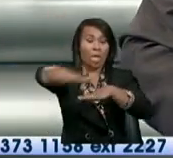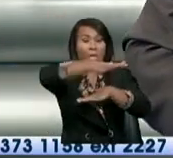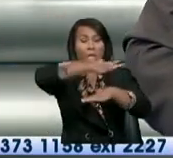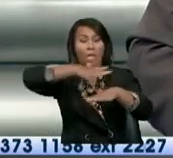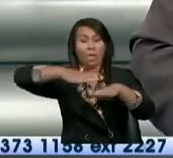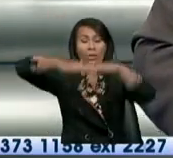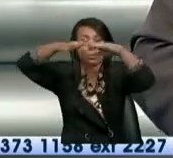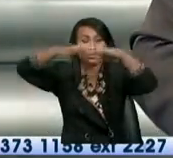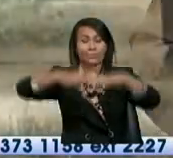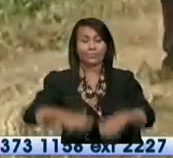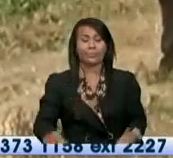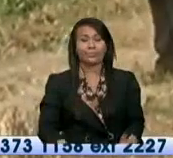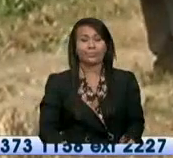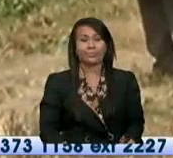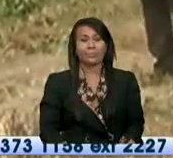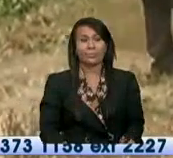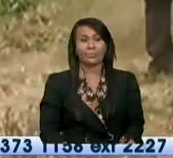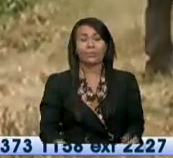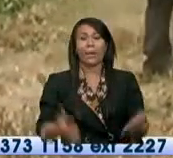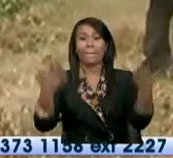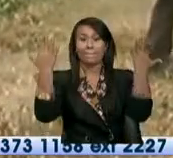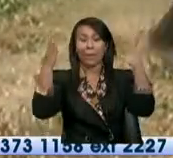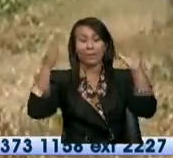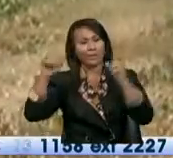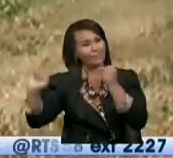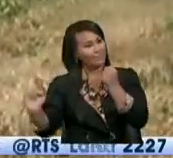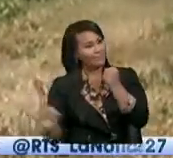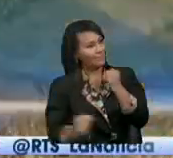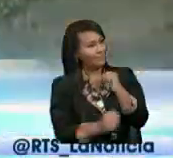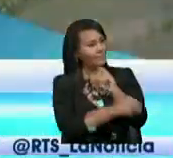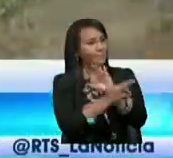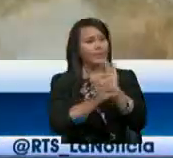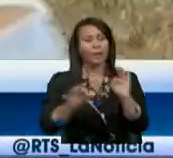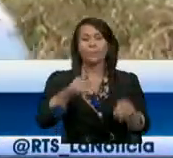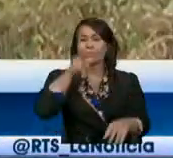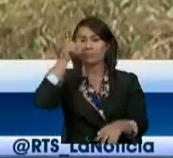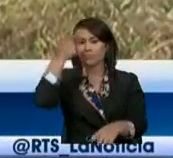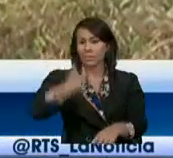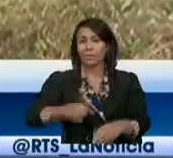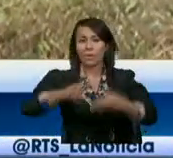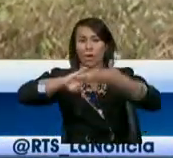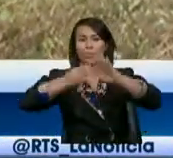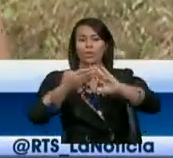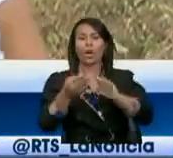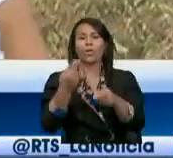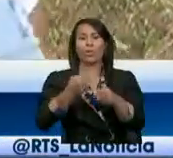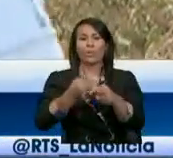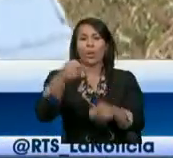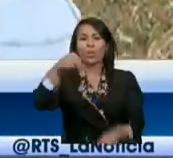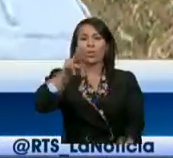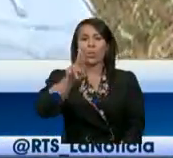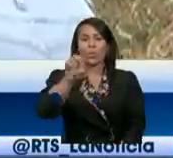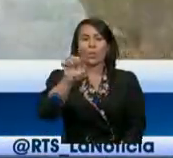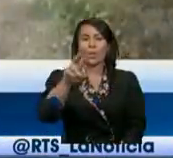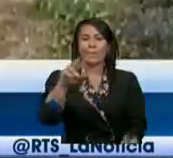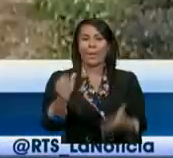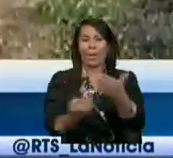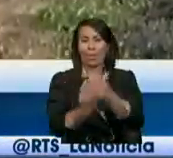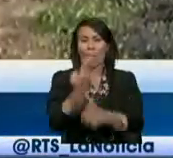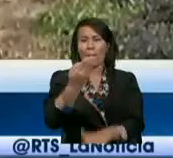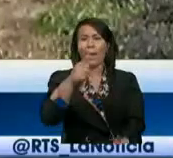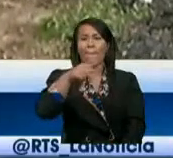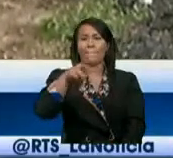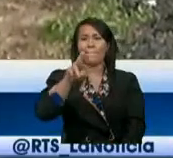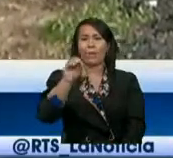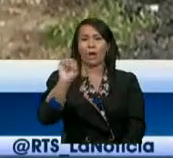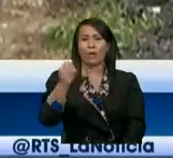Veamos. Manos a la obra pusieron los moradores de Nueva Prosperina en el sector conocido como Lámina